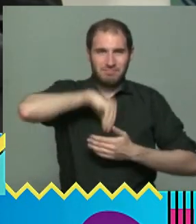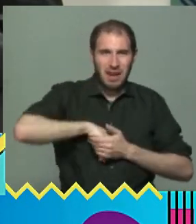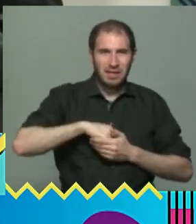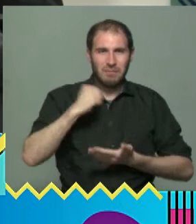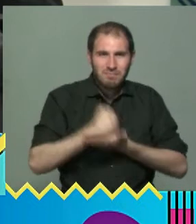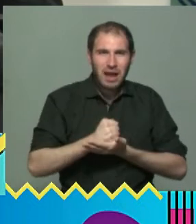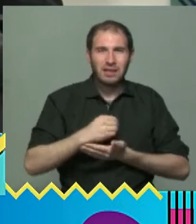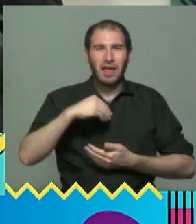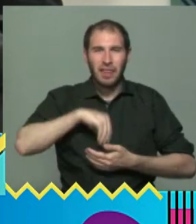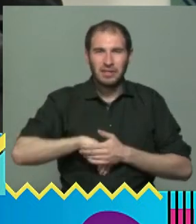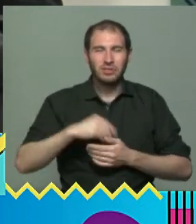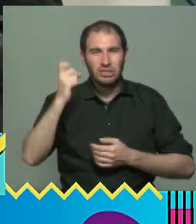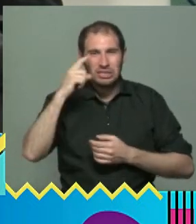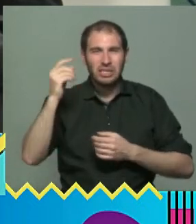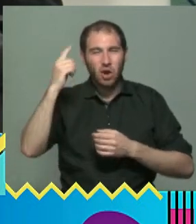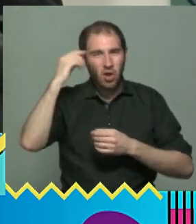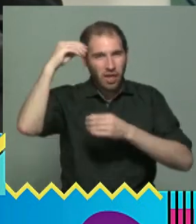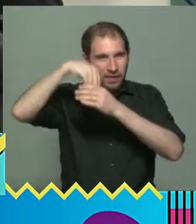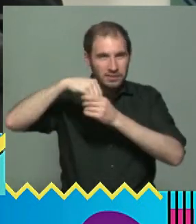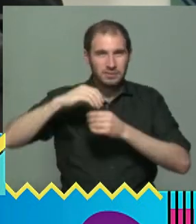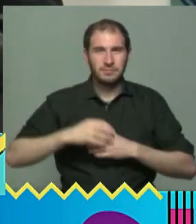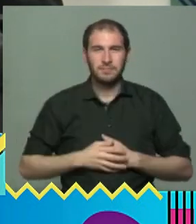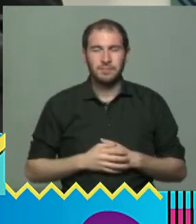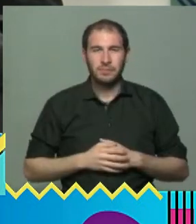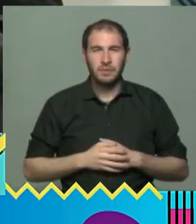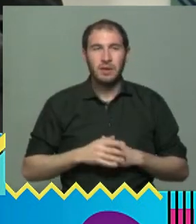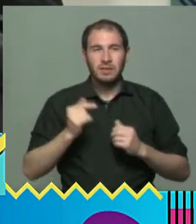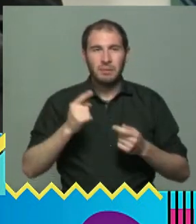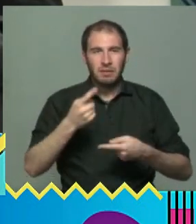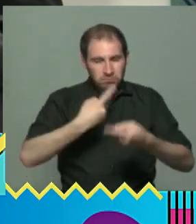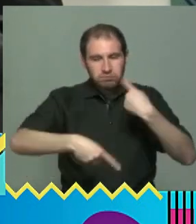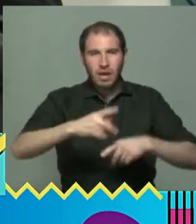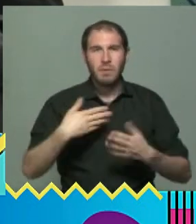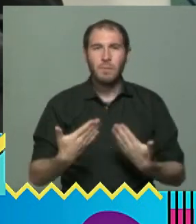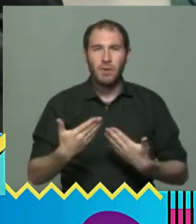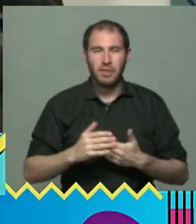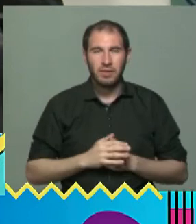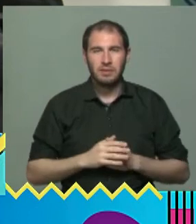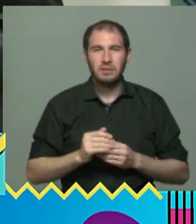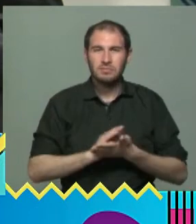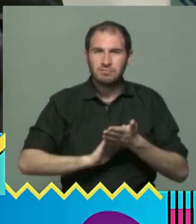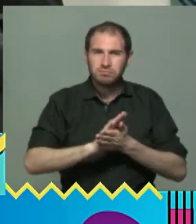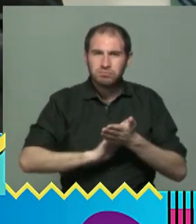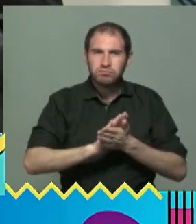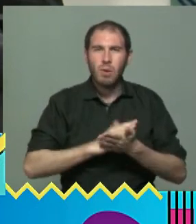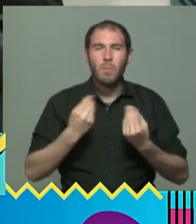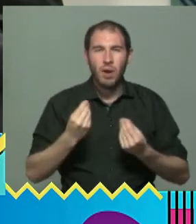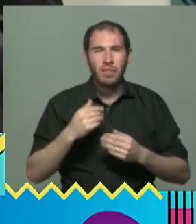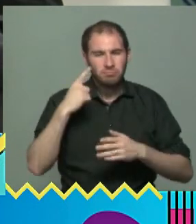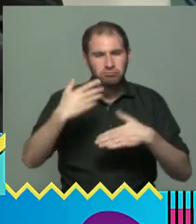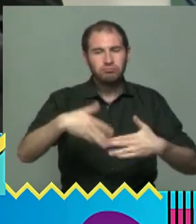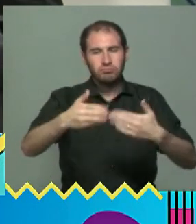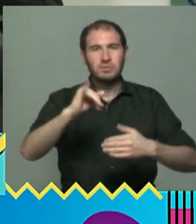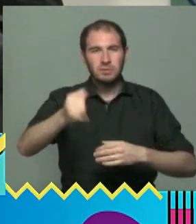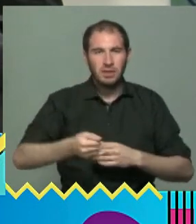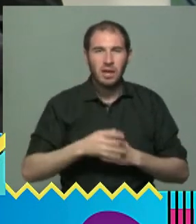imprimiendo en la psiquis del niño, se pueden volver a resignificar. Se puede hacer una resignificación, se puede salir adelante,